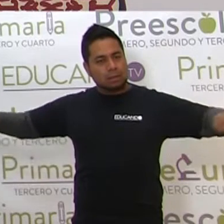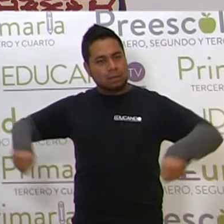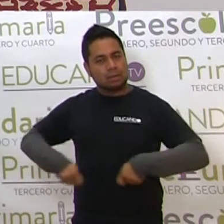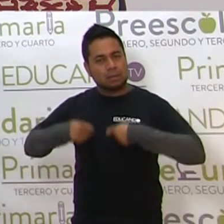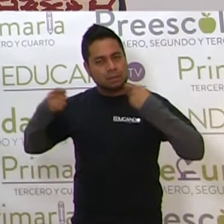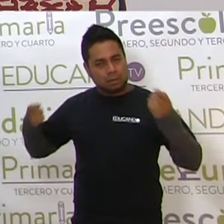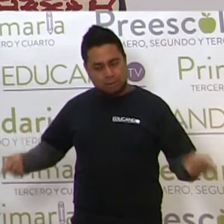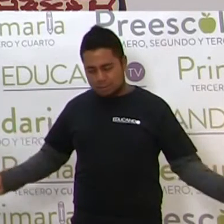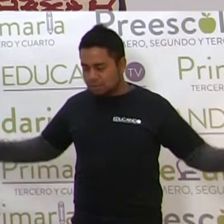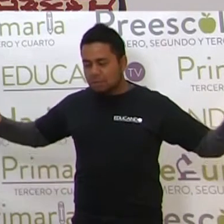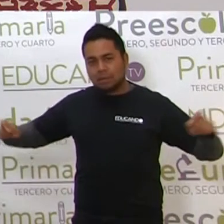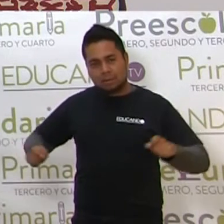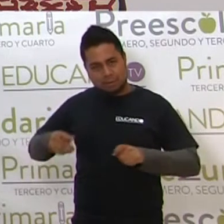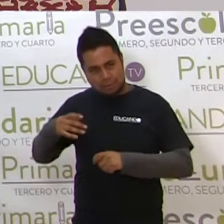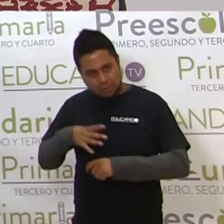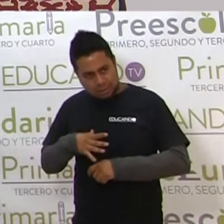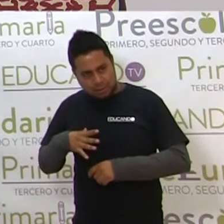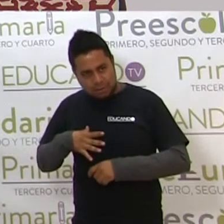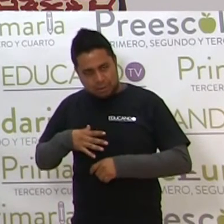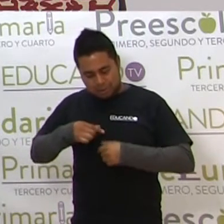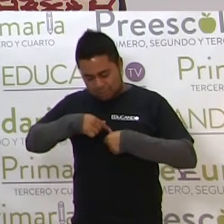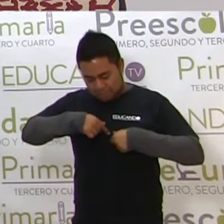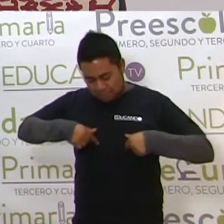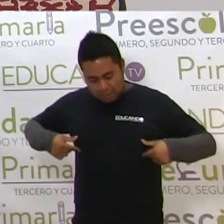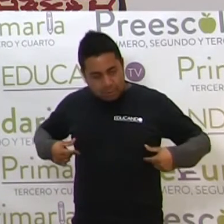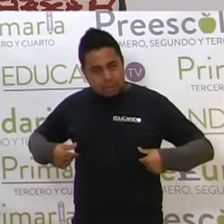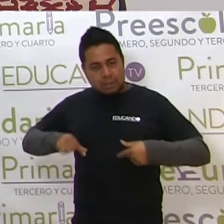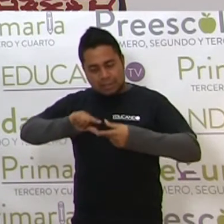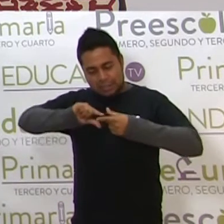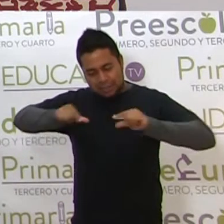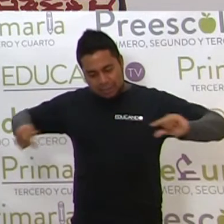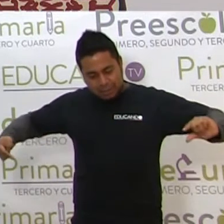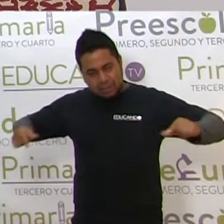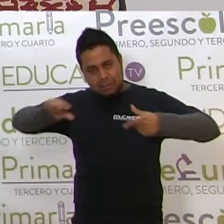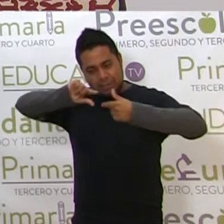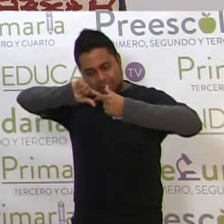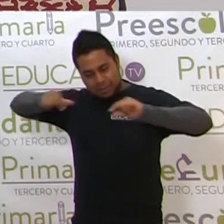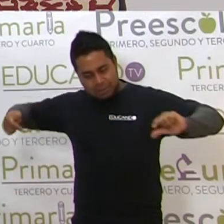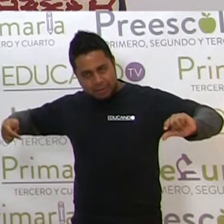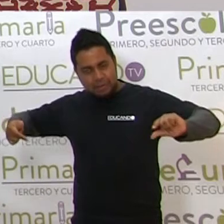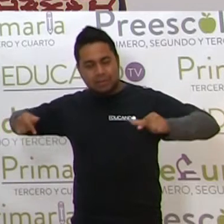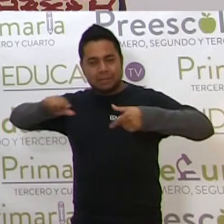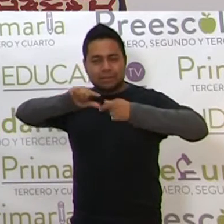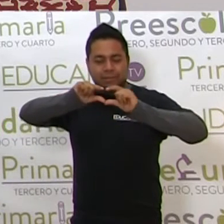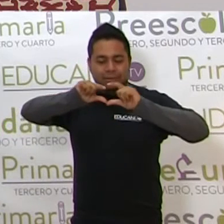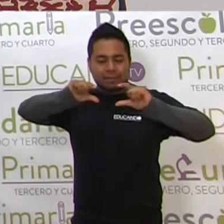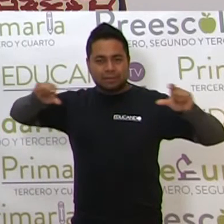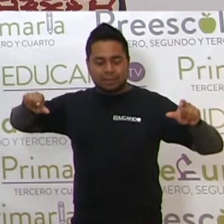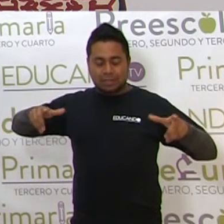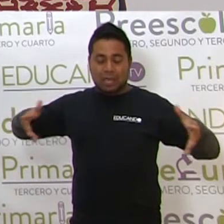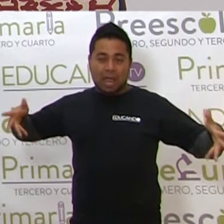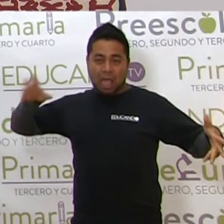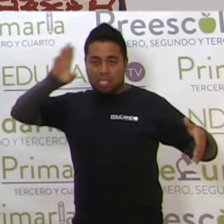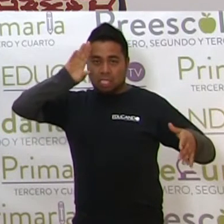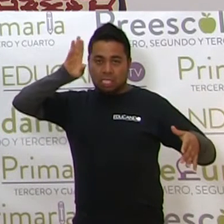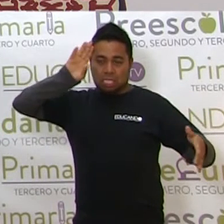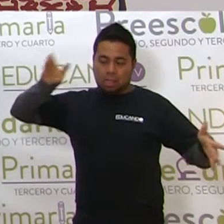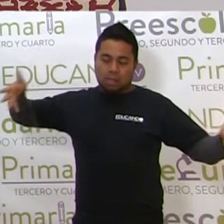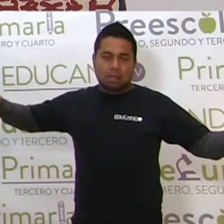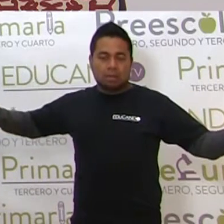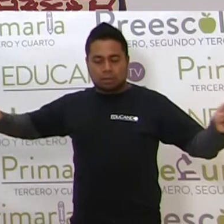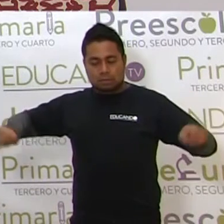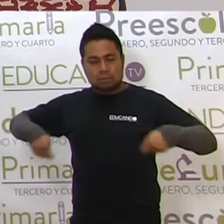amplia que tiene listones Así es muy amplia